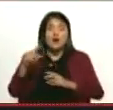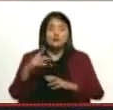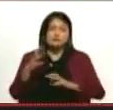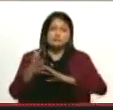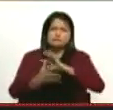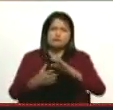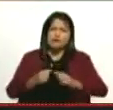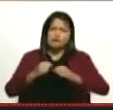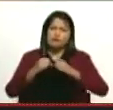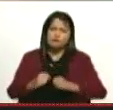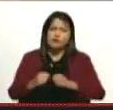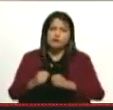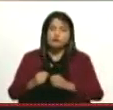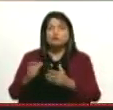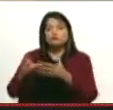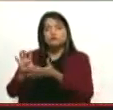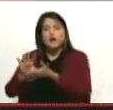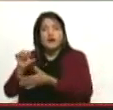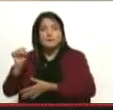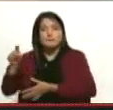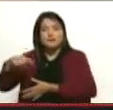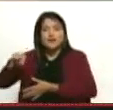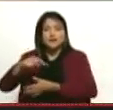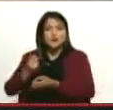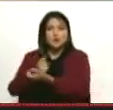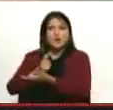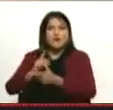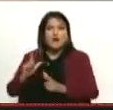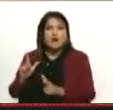las fuerzas liberales del imperialismo liberal